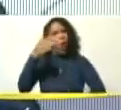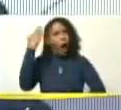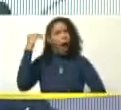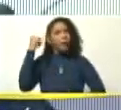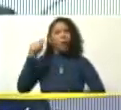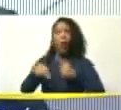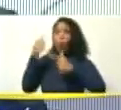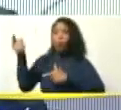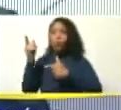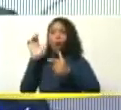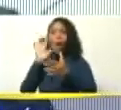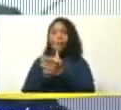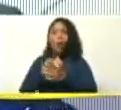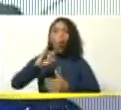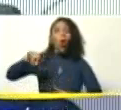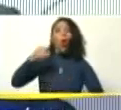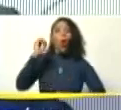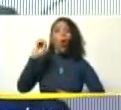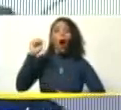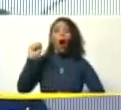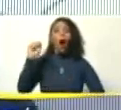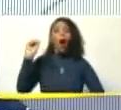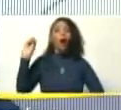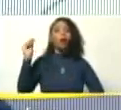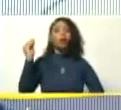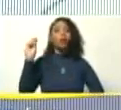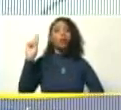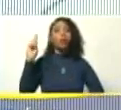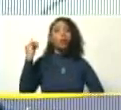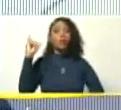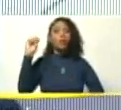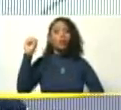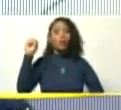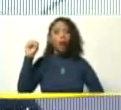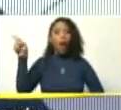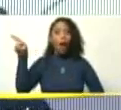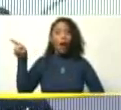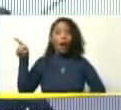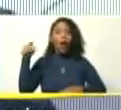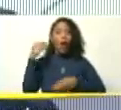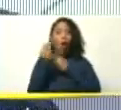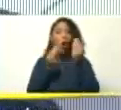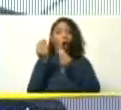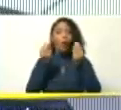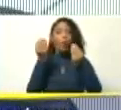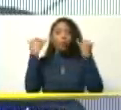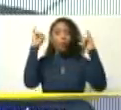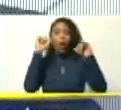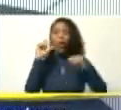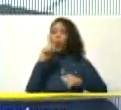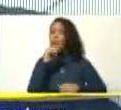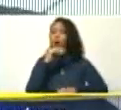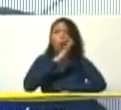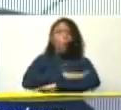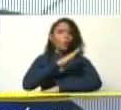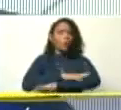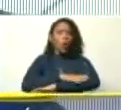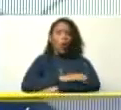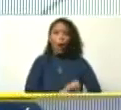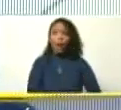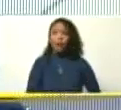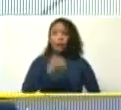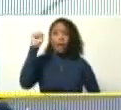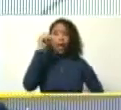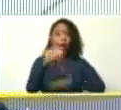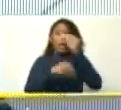Mosquera. Joaquín Mosquera fue ese célebre, no tuvo un buen comportamiento con el Libertador cuando llegó a ser